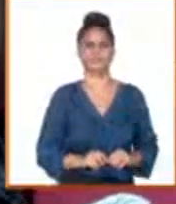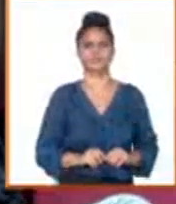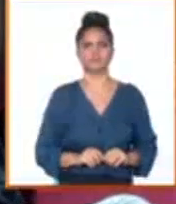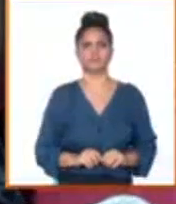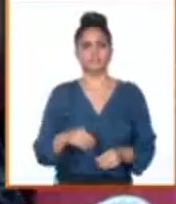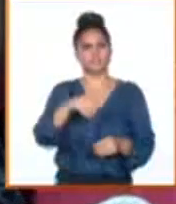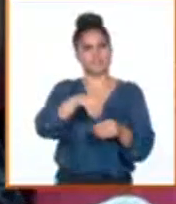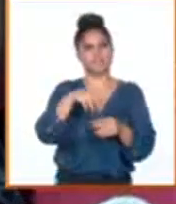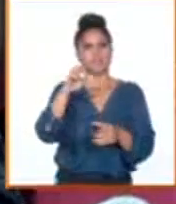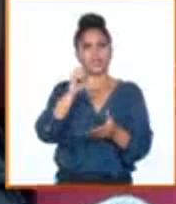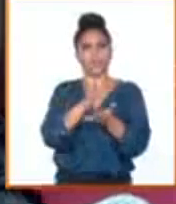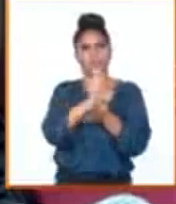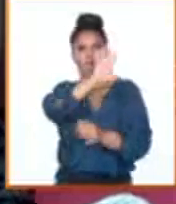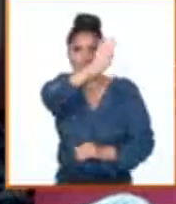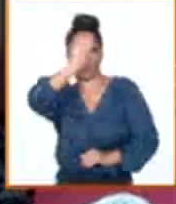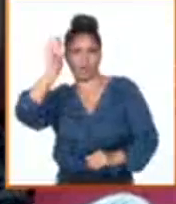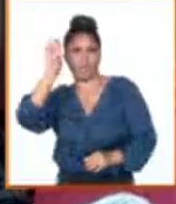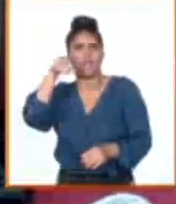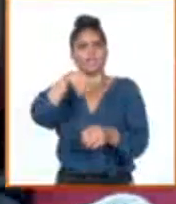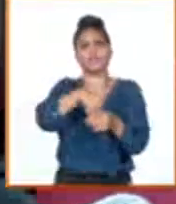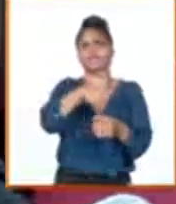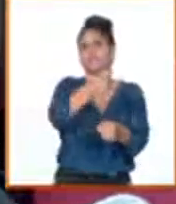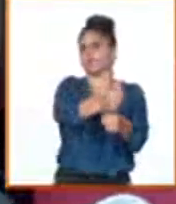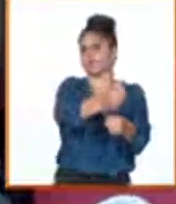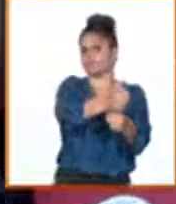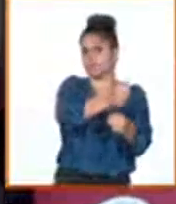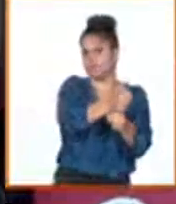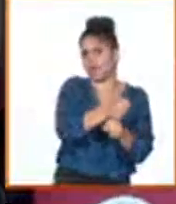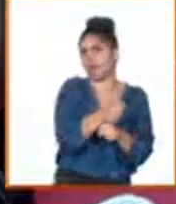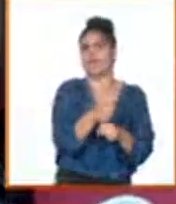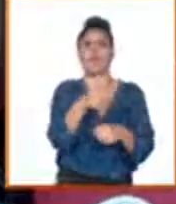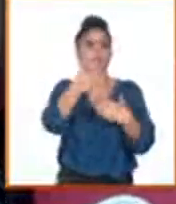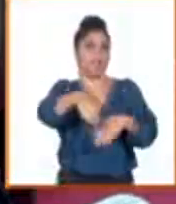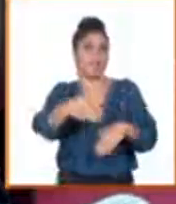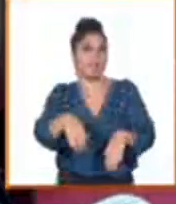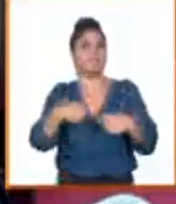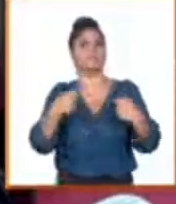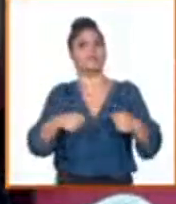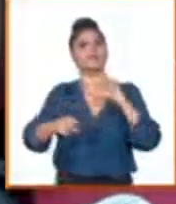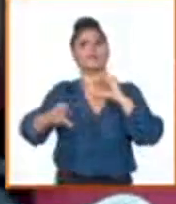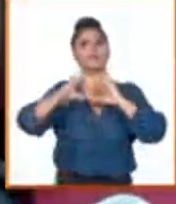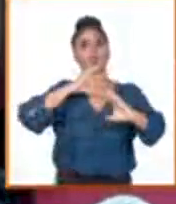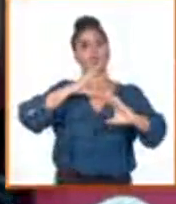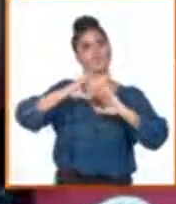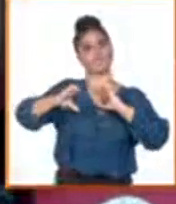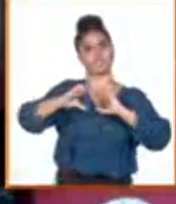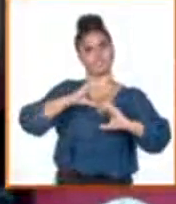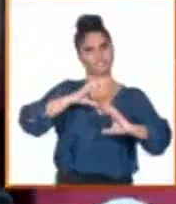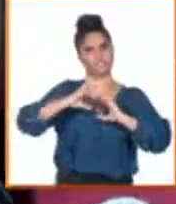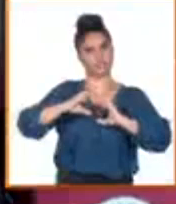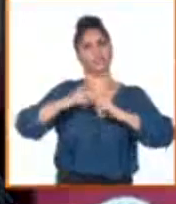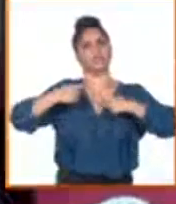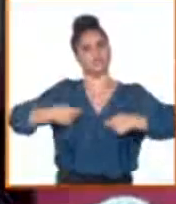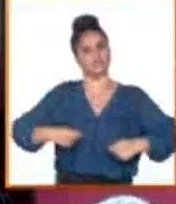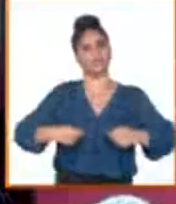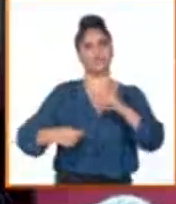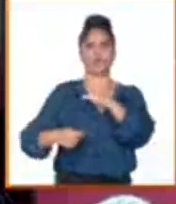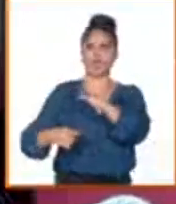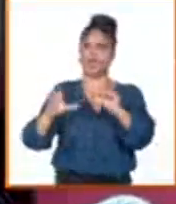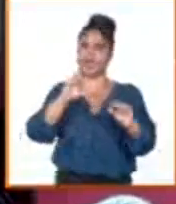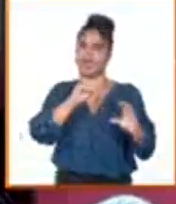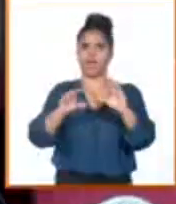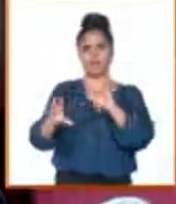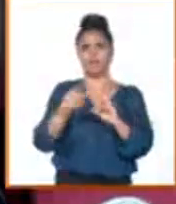de una transformación de una localidad. Hasta aunque sea una comunidad rural, es decir, no